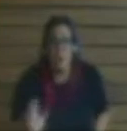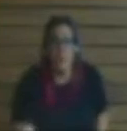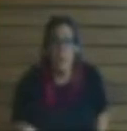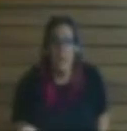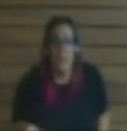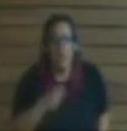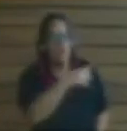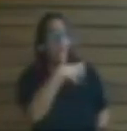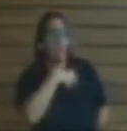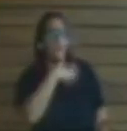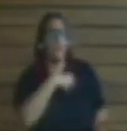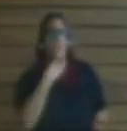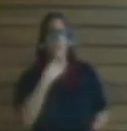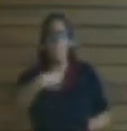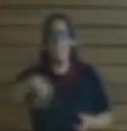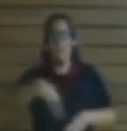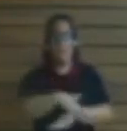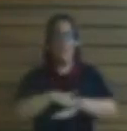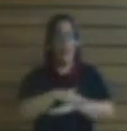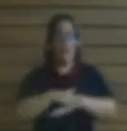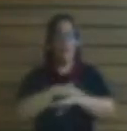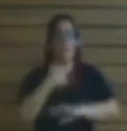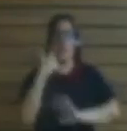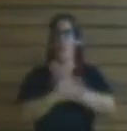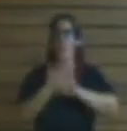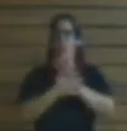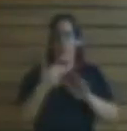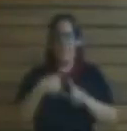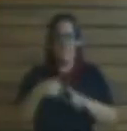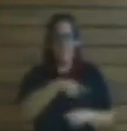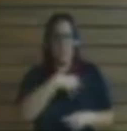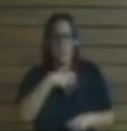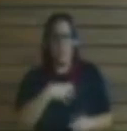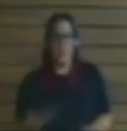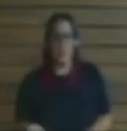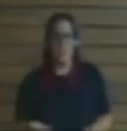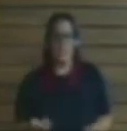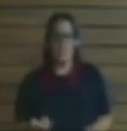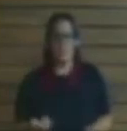Y usted no puede estar siendo la presidenta del gobierno diciendo estas cosas.